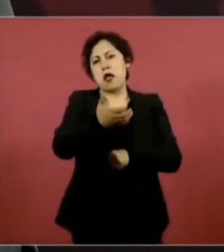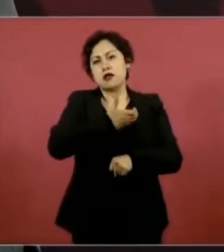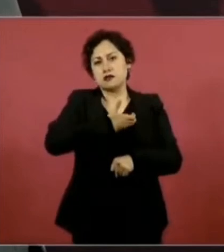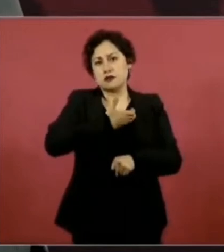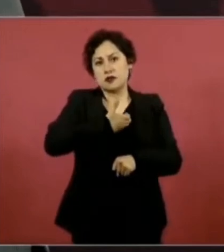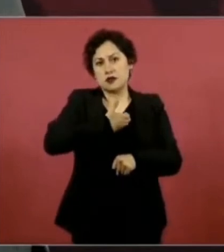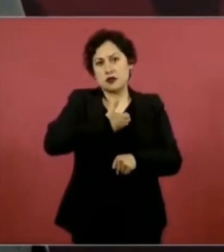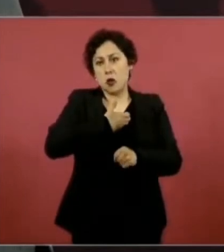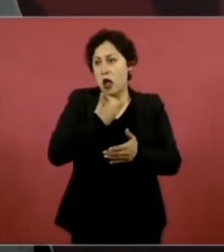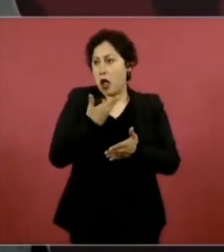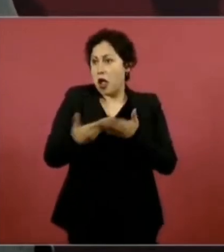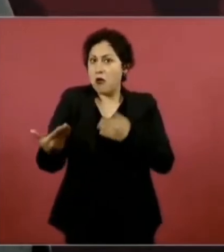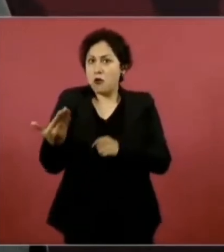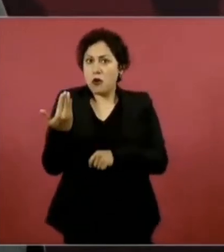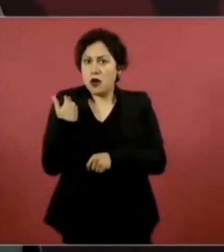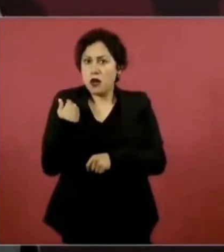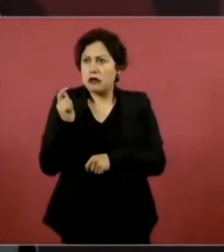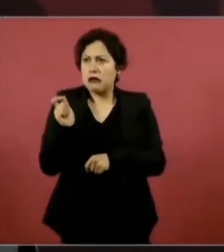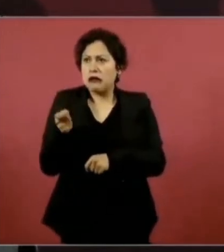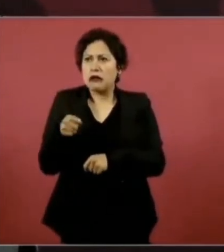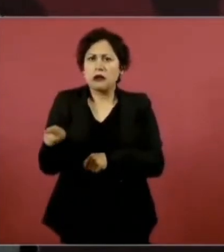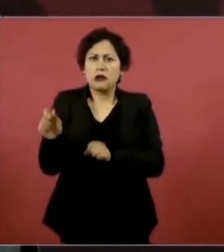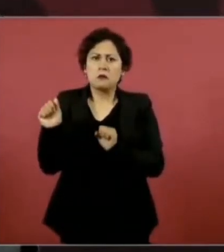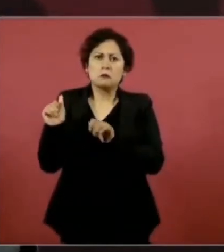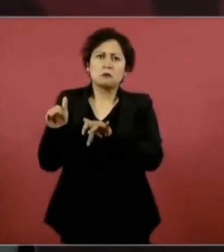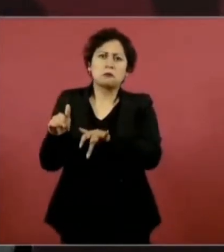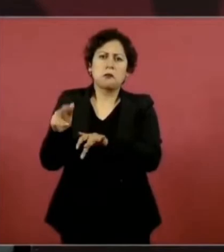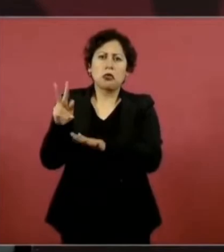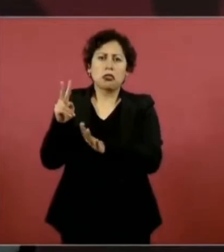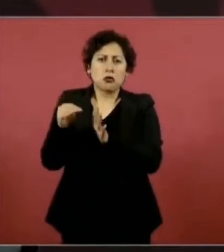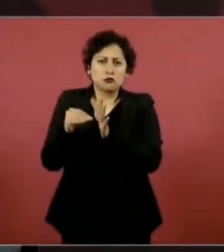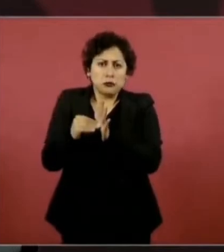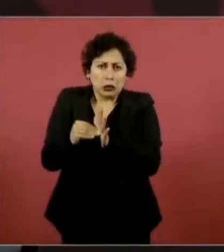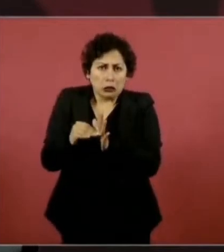pues fueron como 2,000,